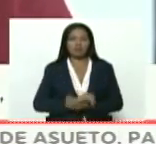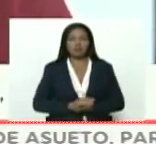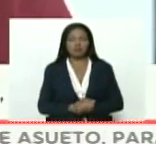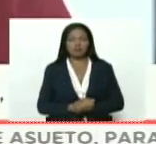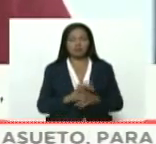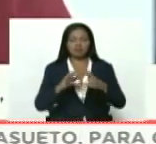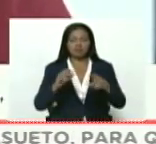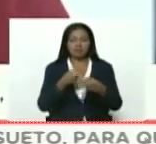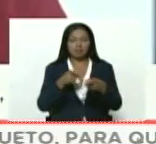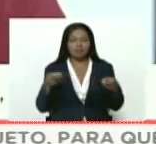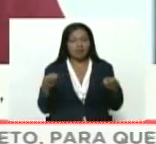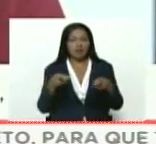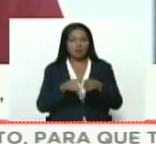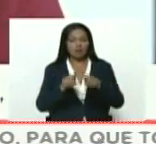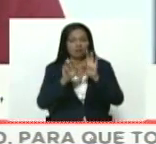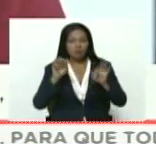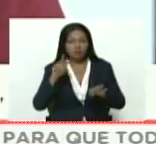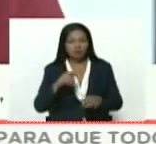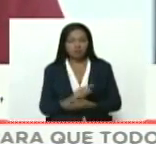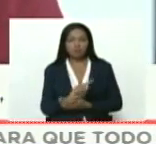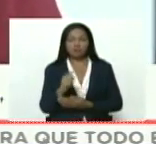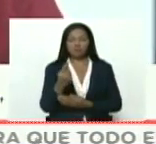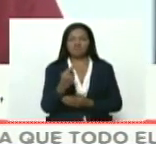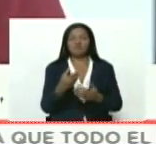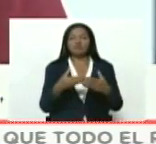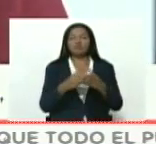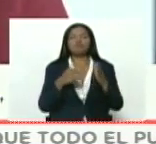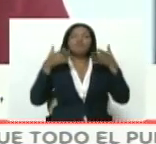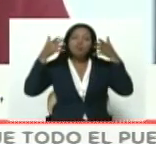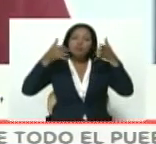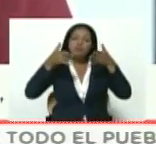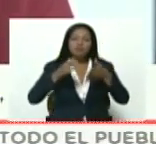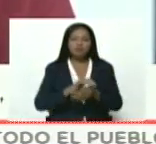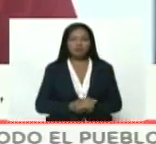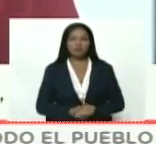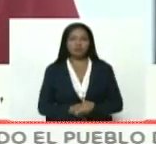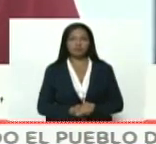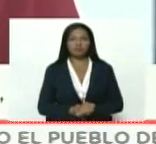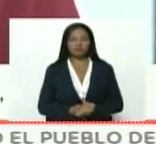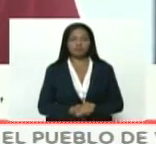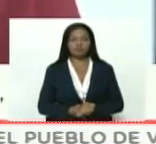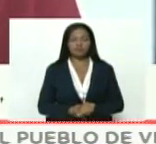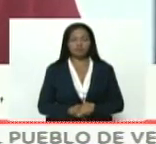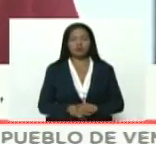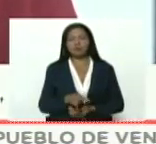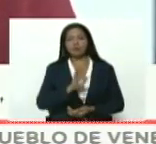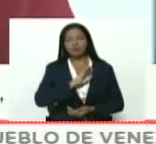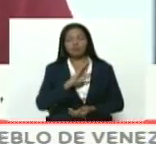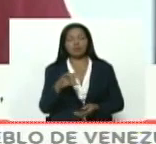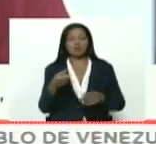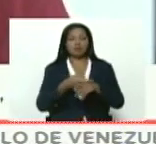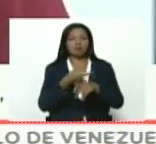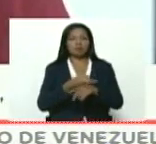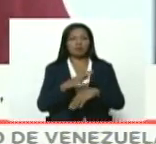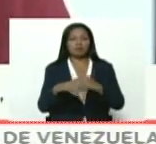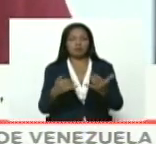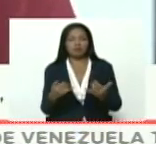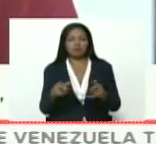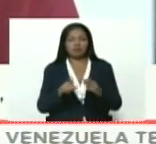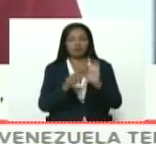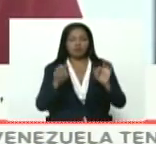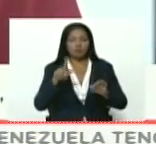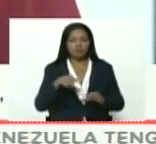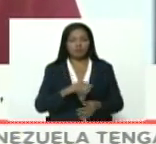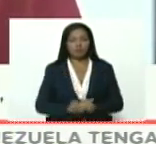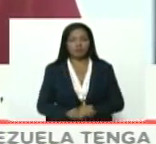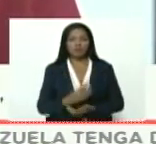secretaria general, Robetza. El primer eje de formación que hemos definido es para la gestión del gobierno, lo que explicaba Héctor.